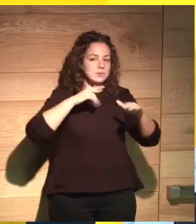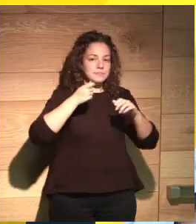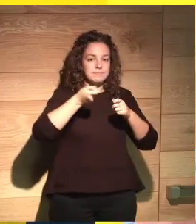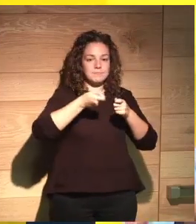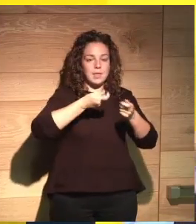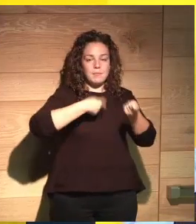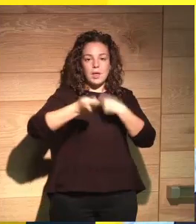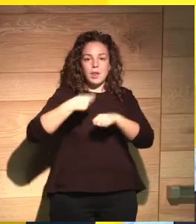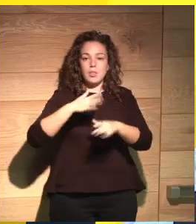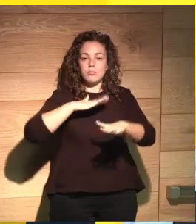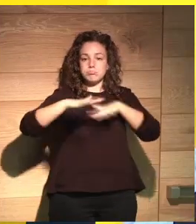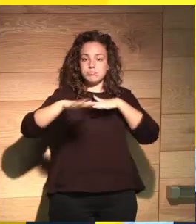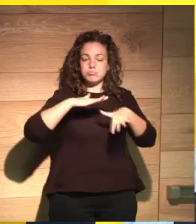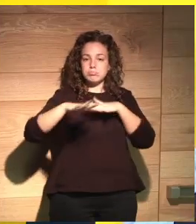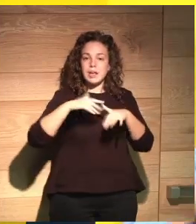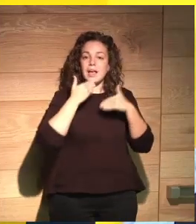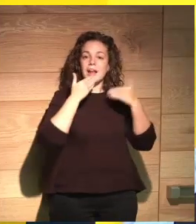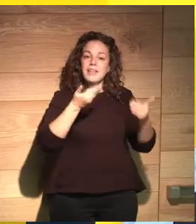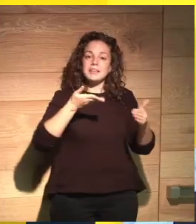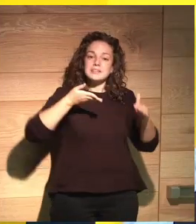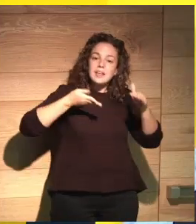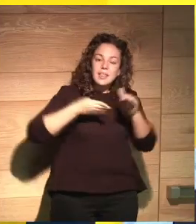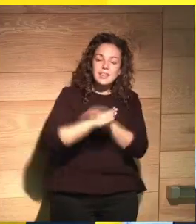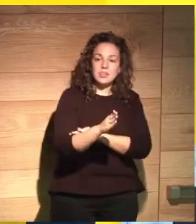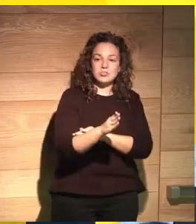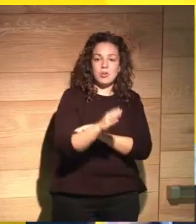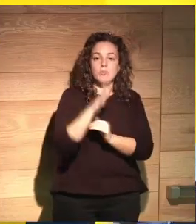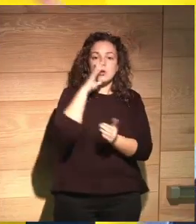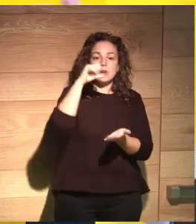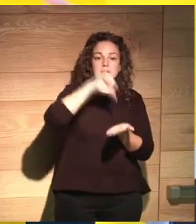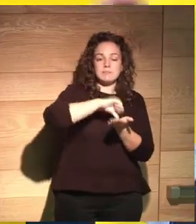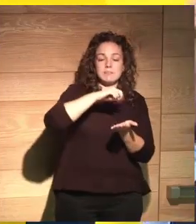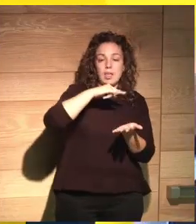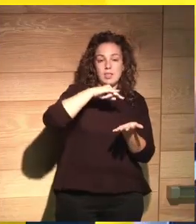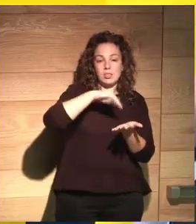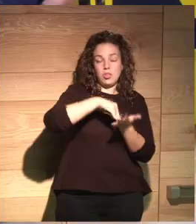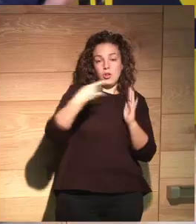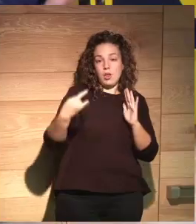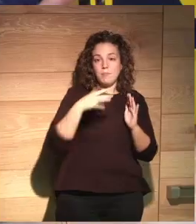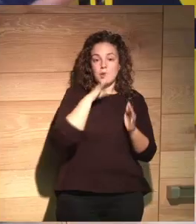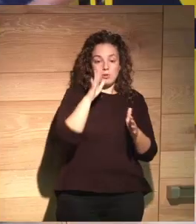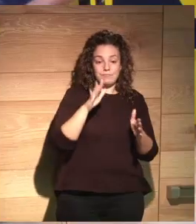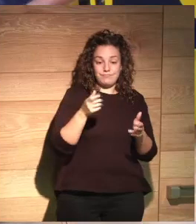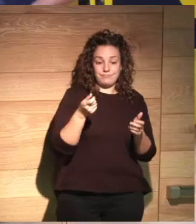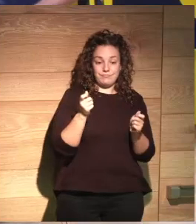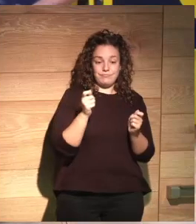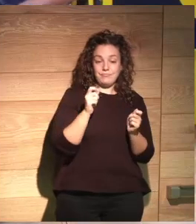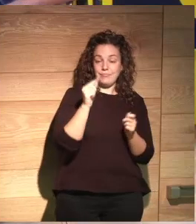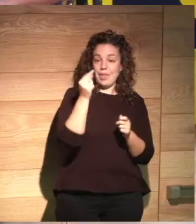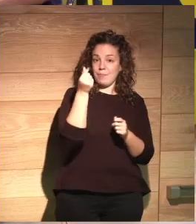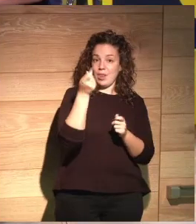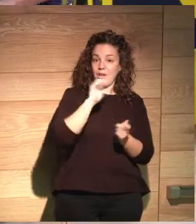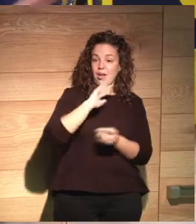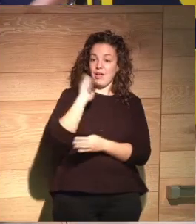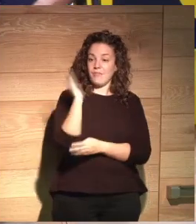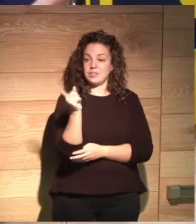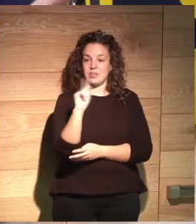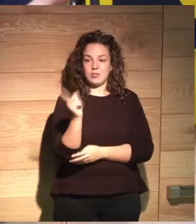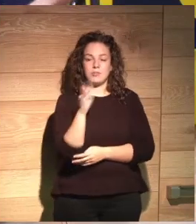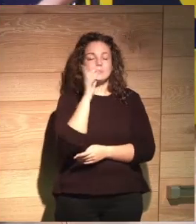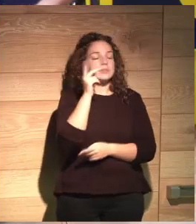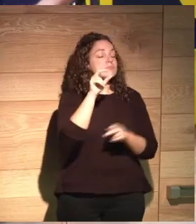mercado gracias al acceso sin intermediarios de los ciudadanos a la tecnología pero y eso es bien importante cuestión de la